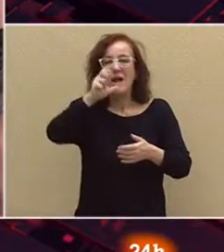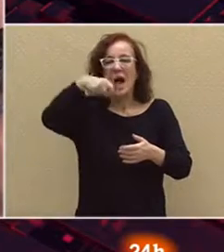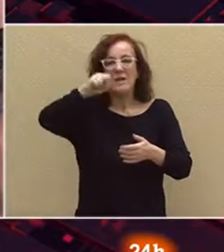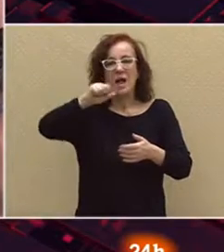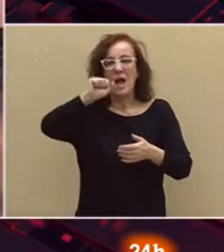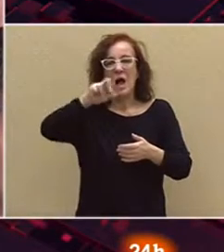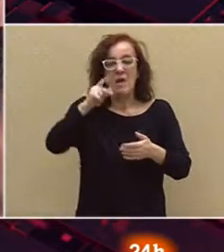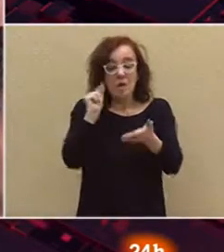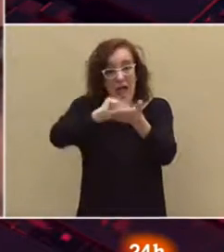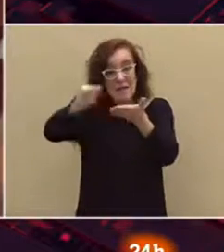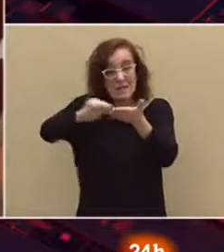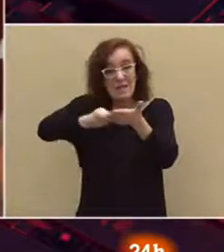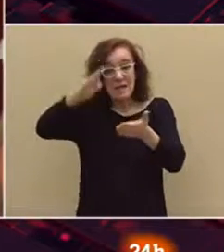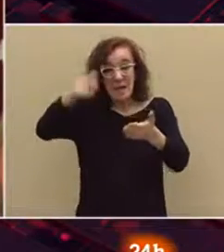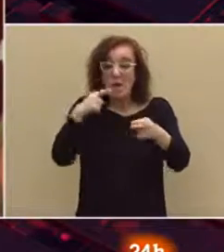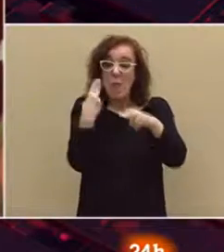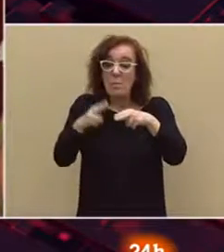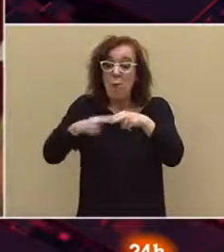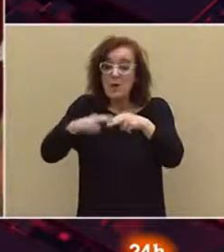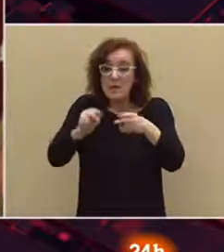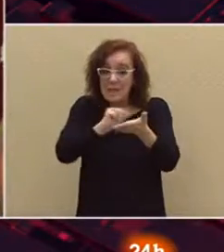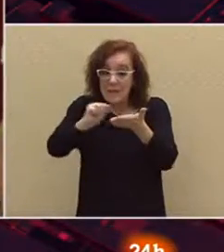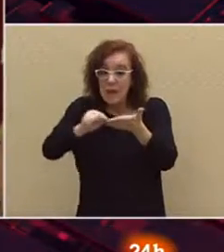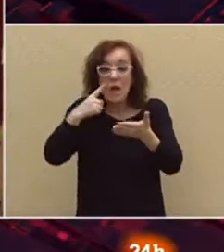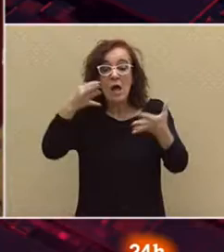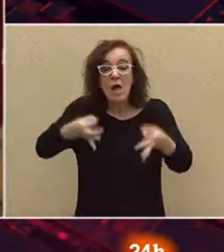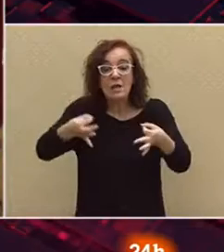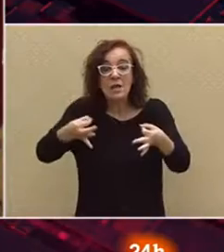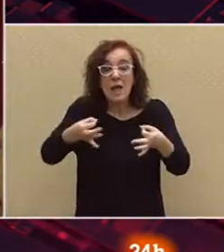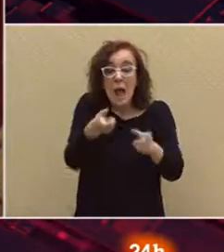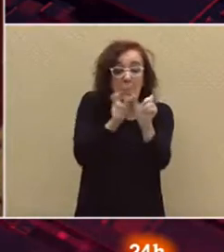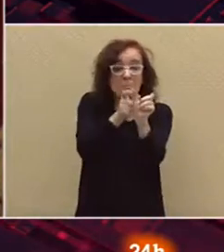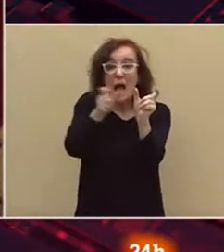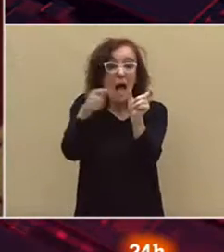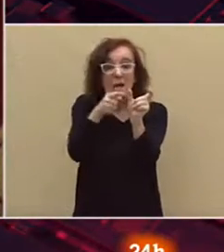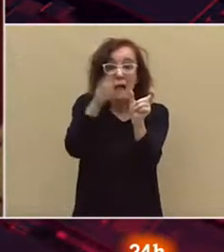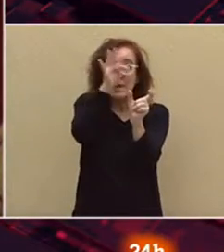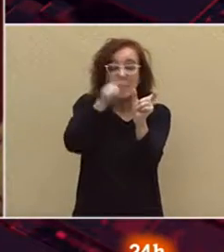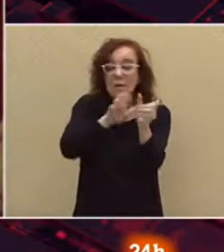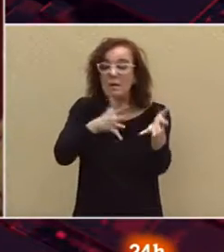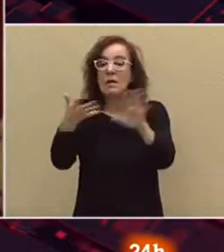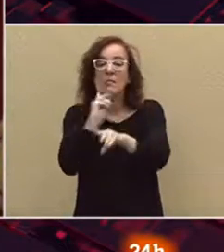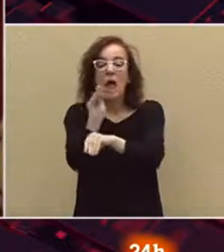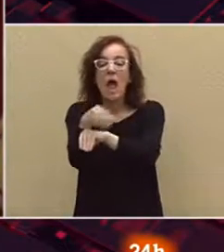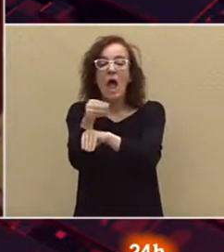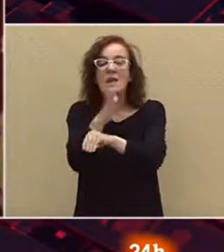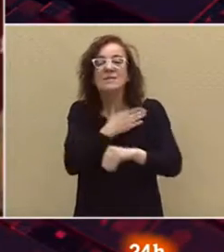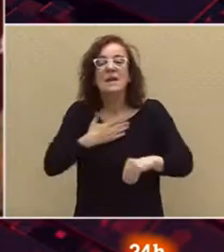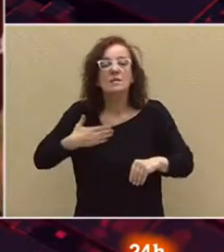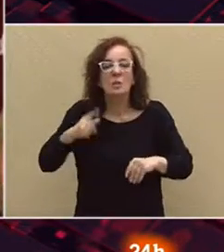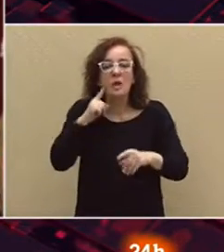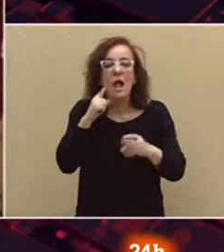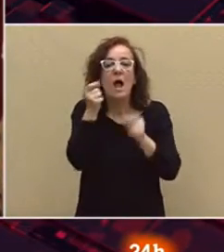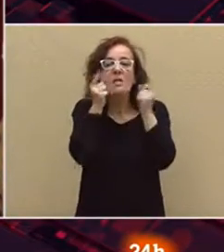escribió que la política solo es realidad donde las palabras no se emplean para velar intenciones, sino para descubrir